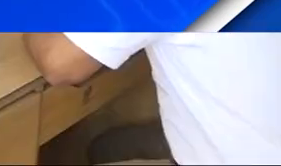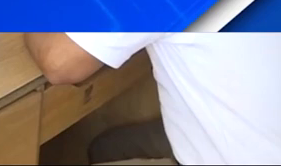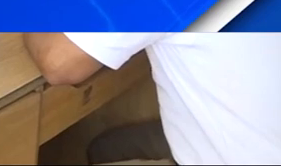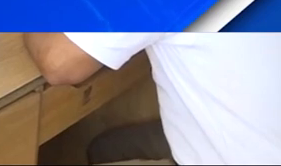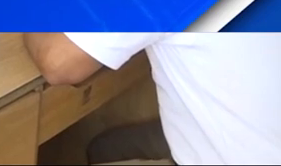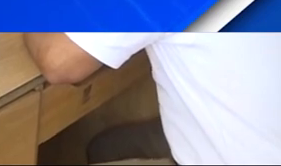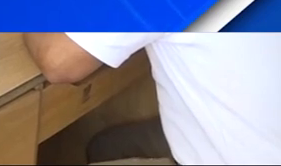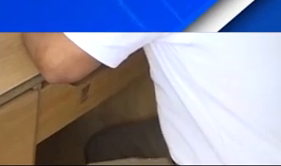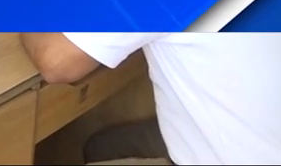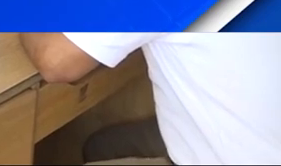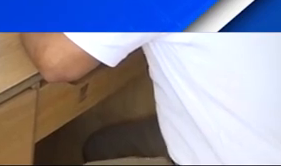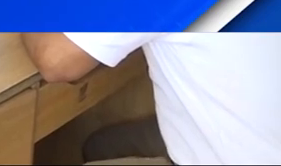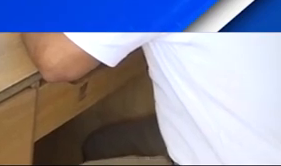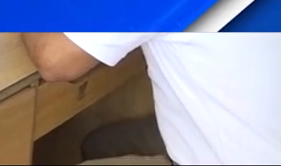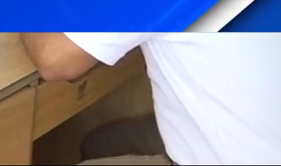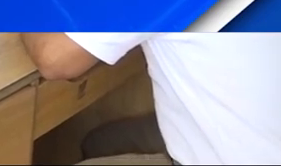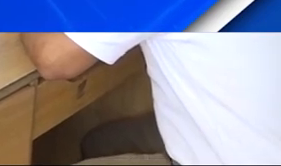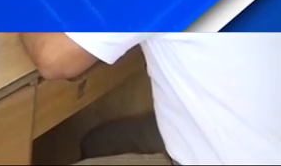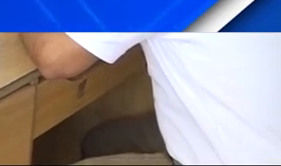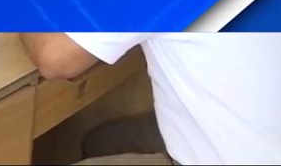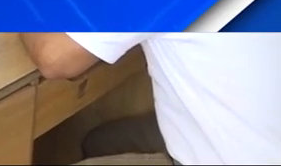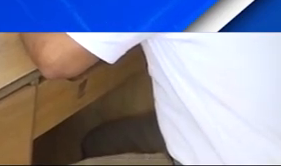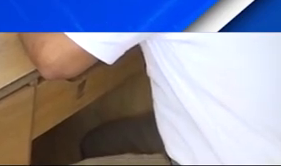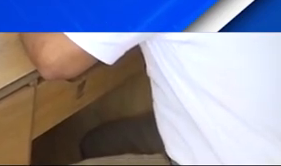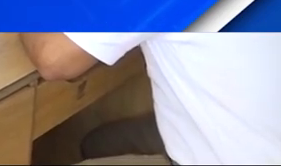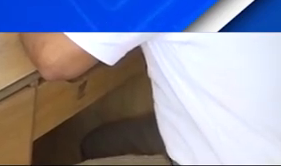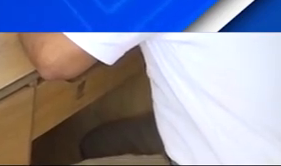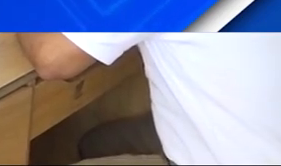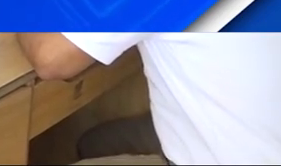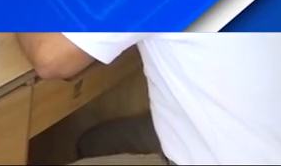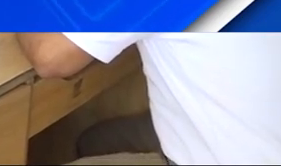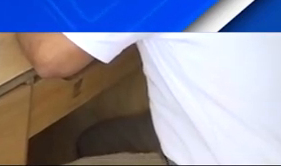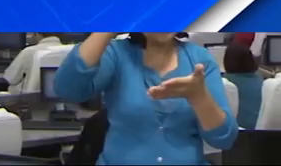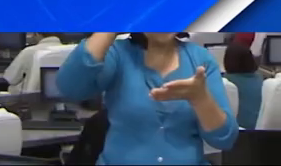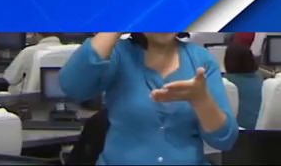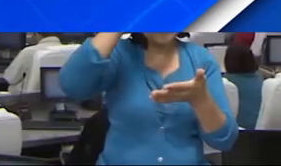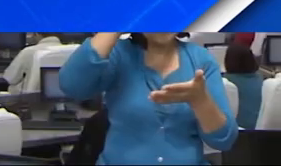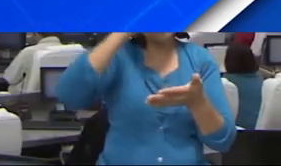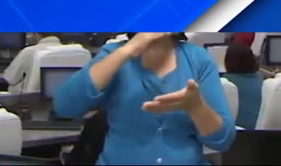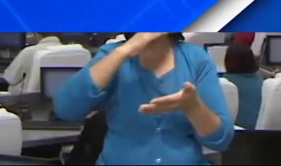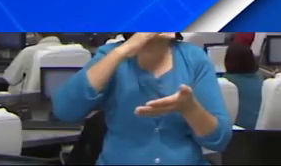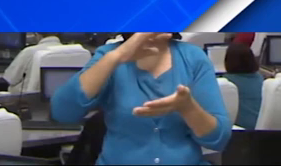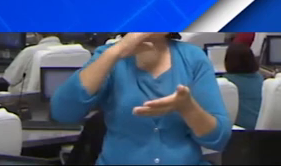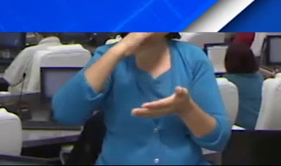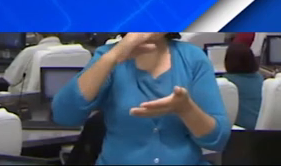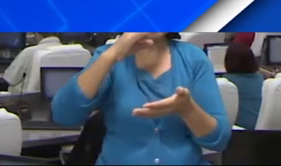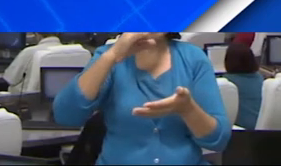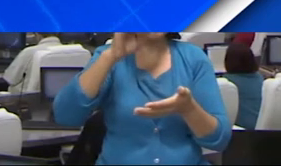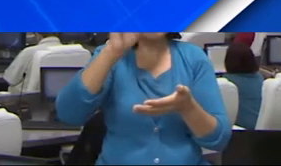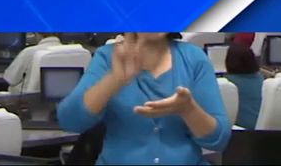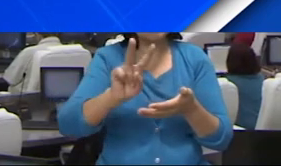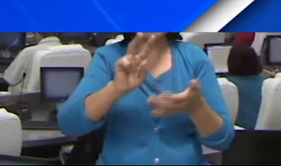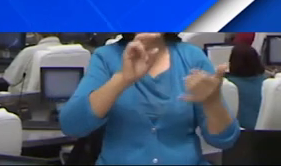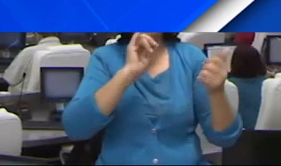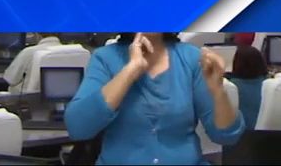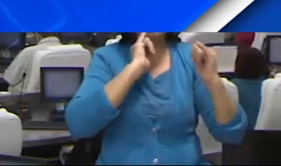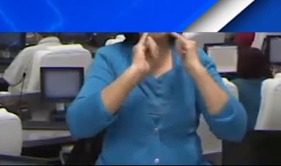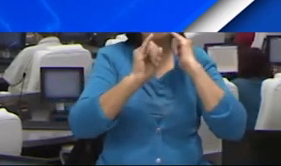en dicho sistema educativo. El aprendizaje del inglés como una segunda